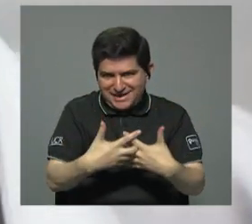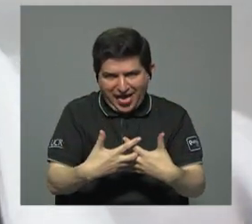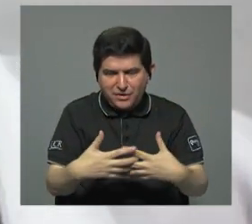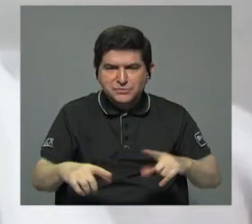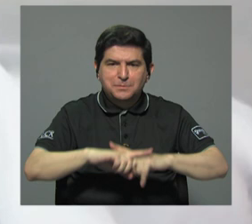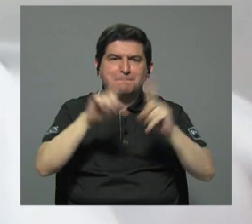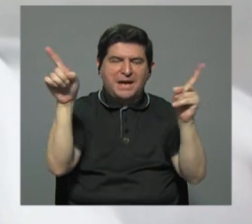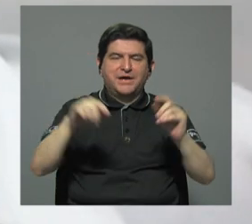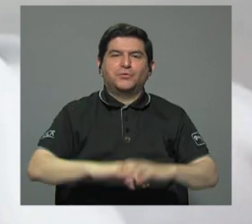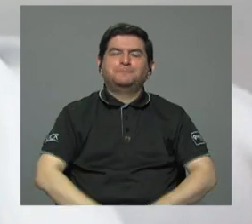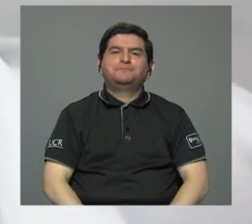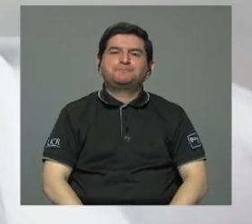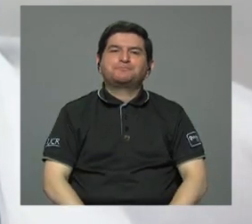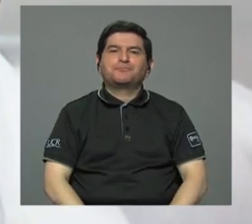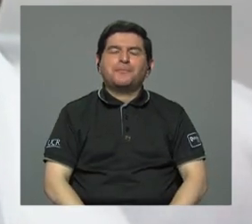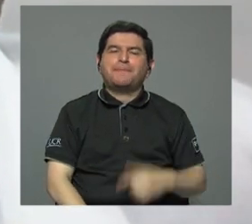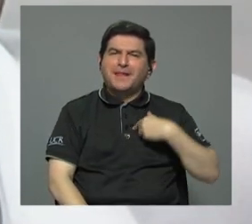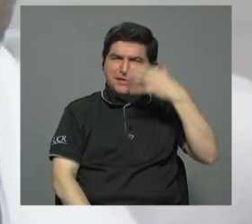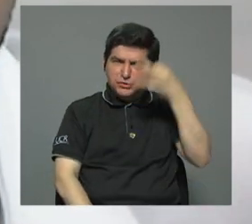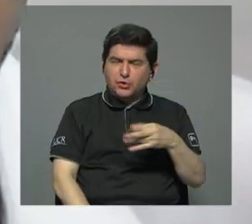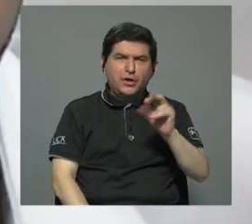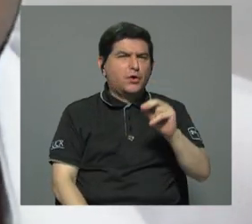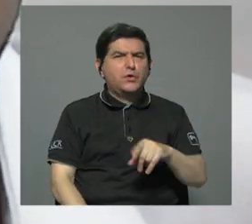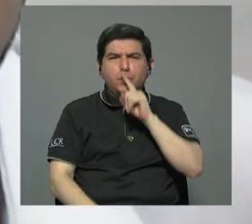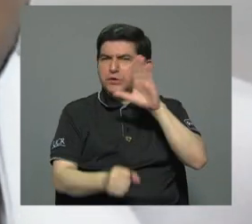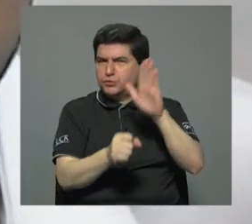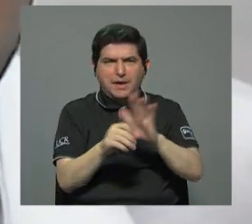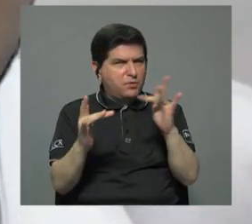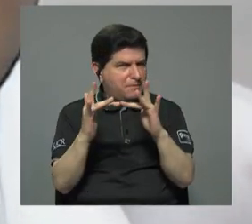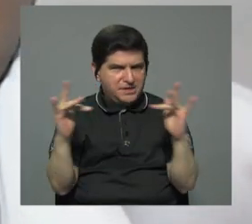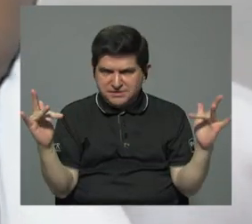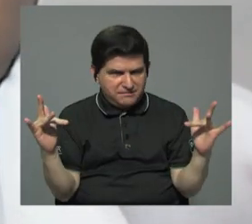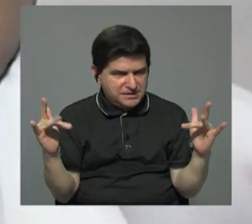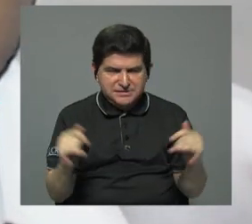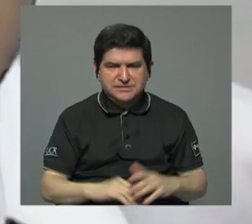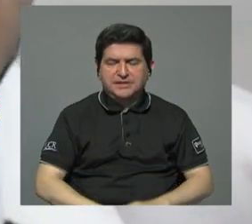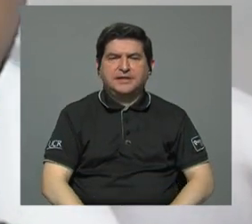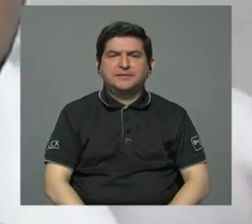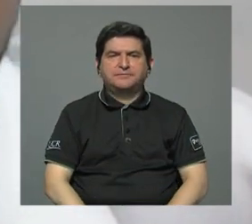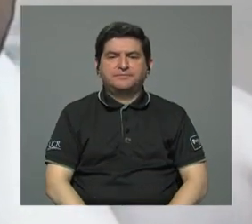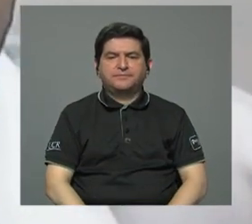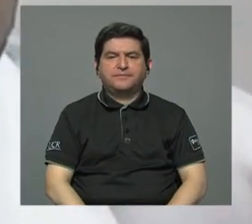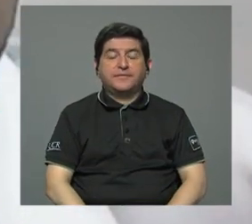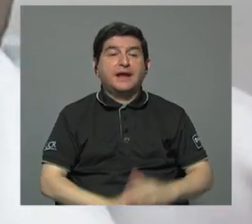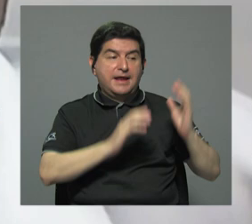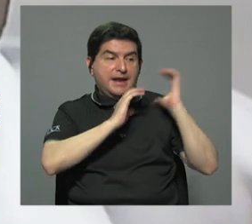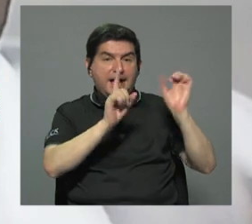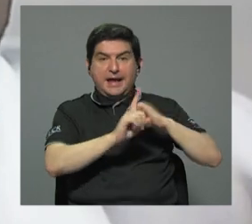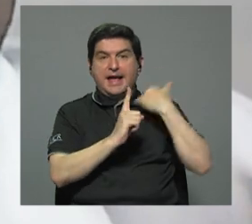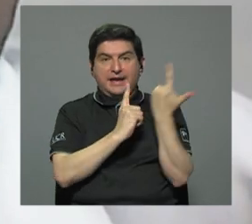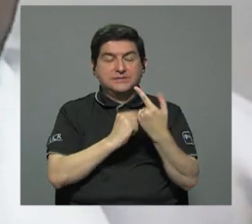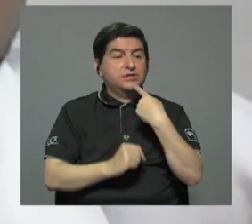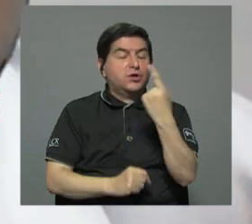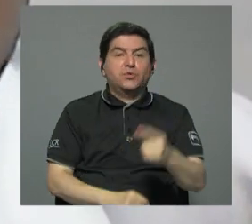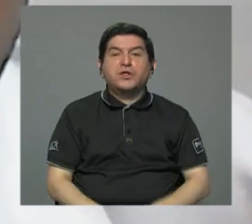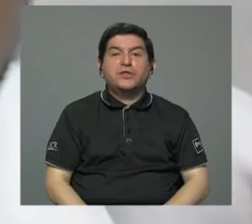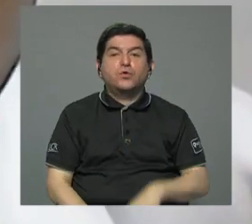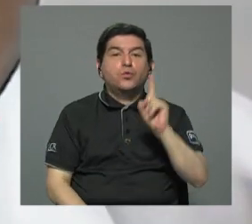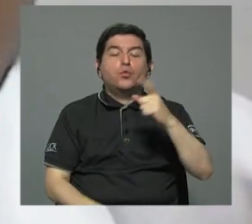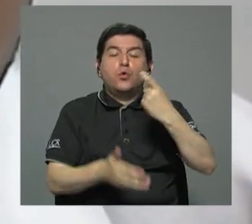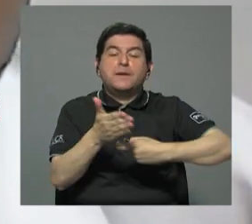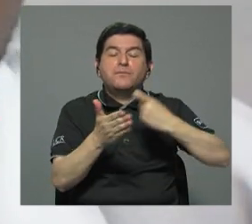a ver. Yo creo que no son promesas vacías, ¿verdad? El tema de las cargas sociales, como bien lo digo, es un impuesto del